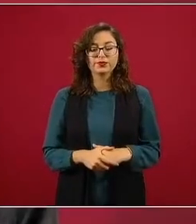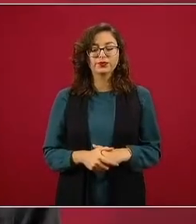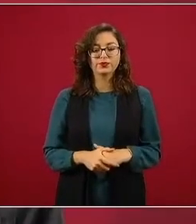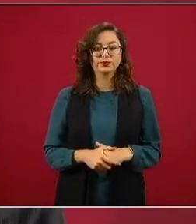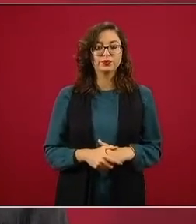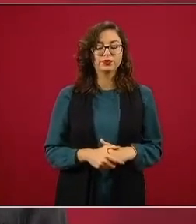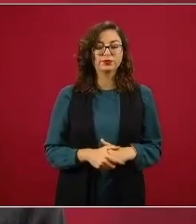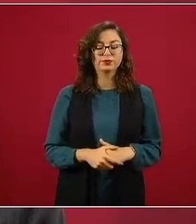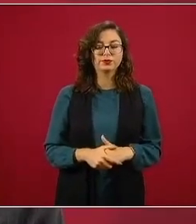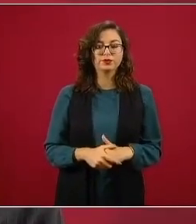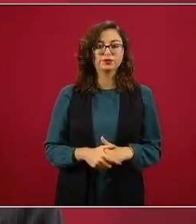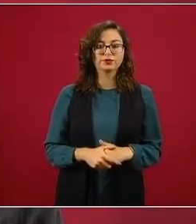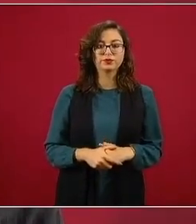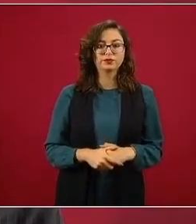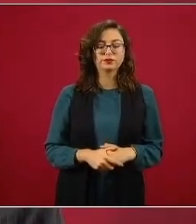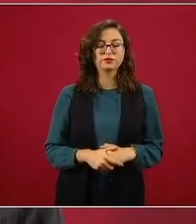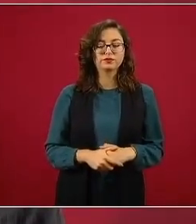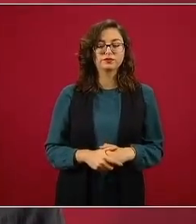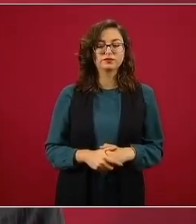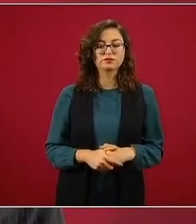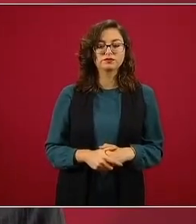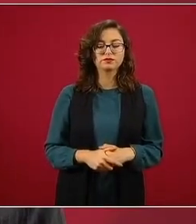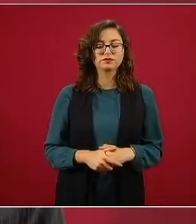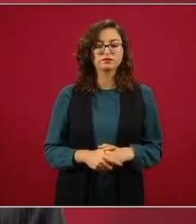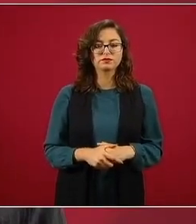es válido